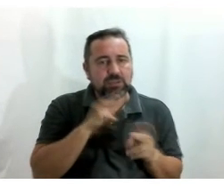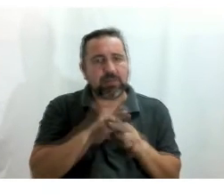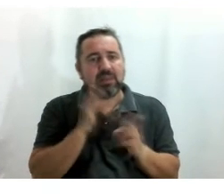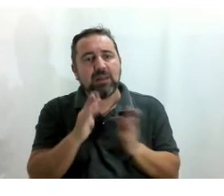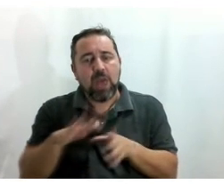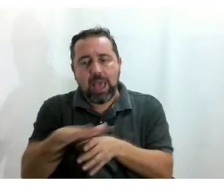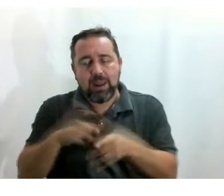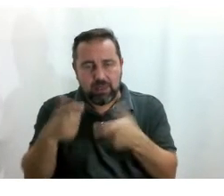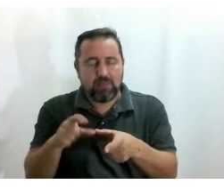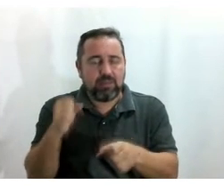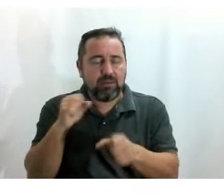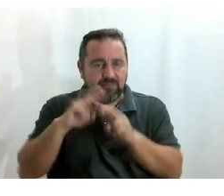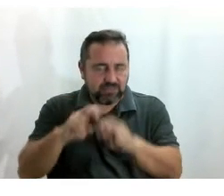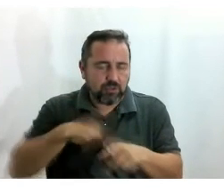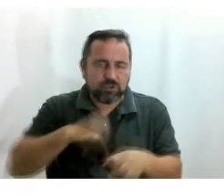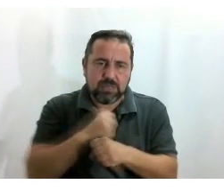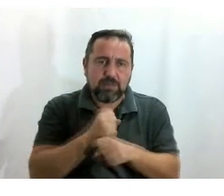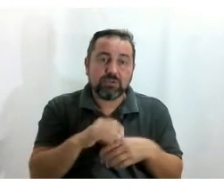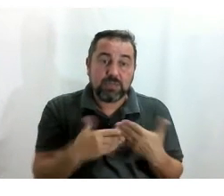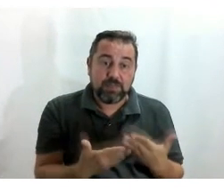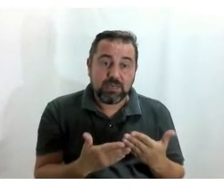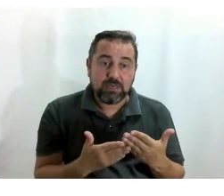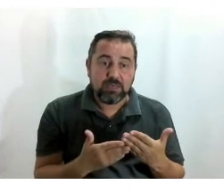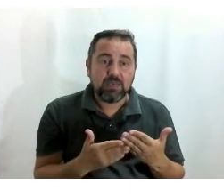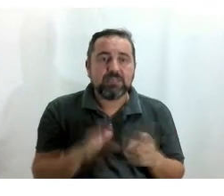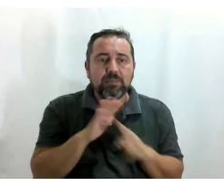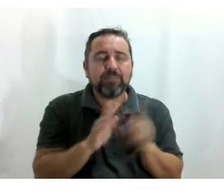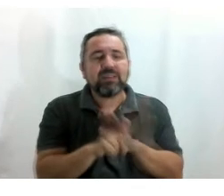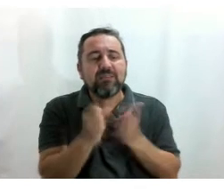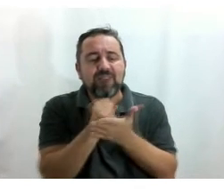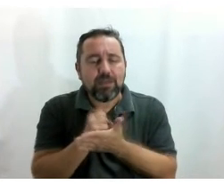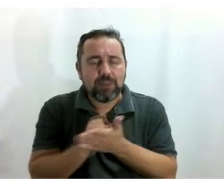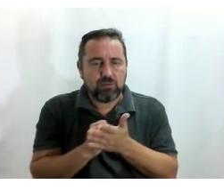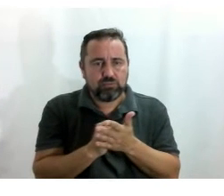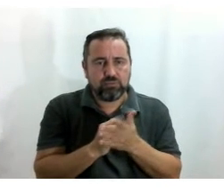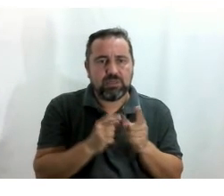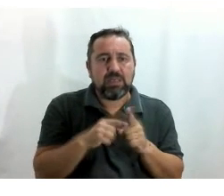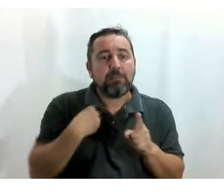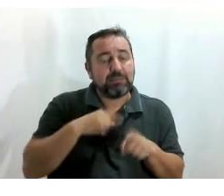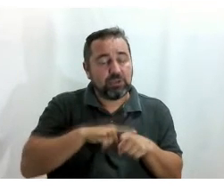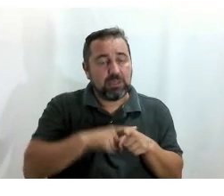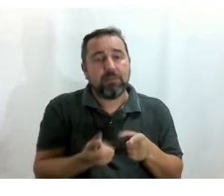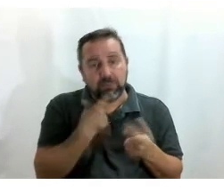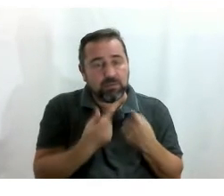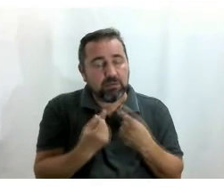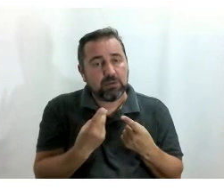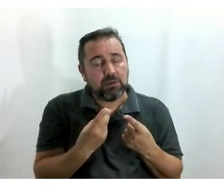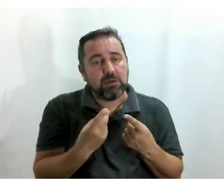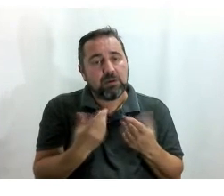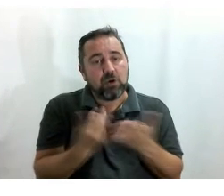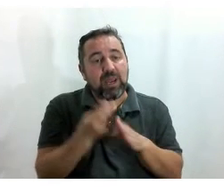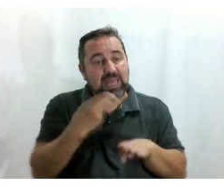de investigación para desarrollar fármacos que se administren simultáneamente a